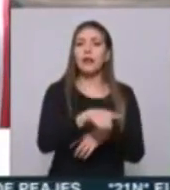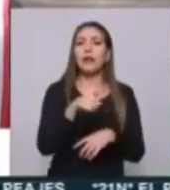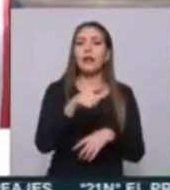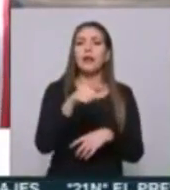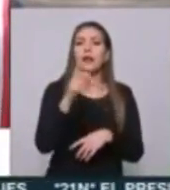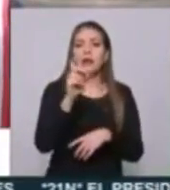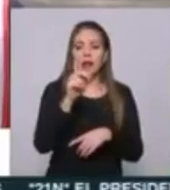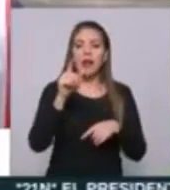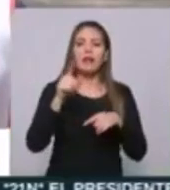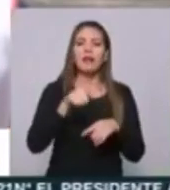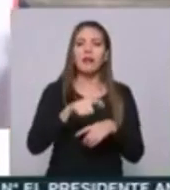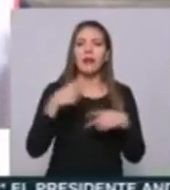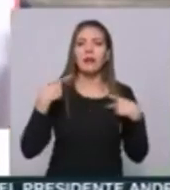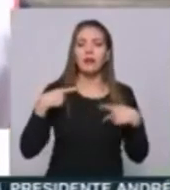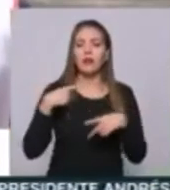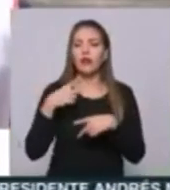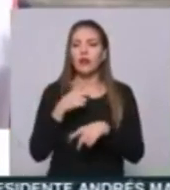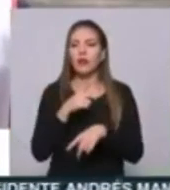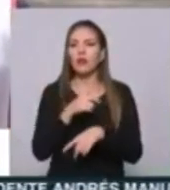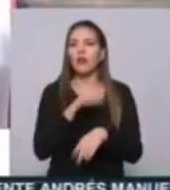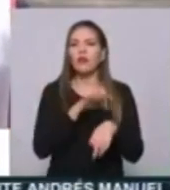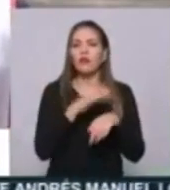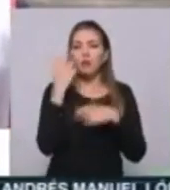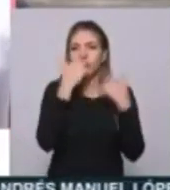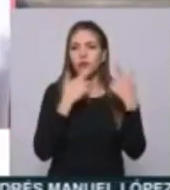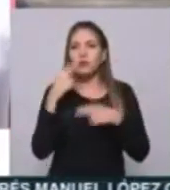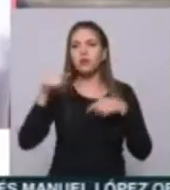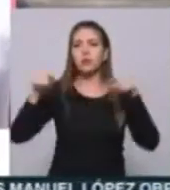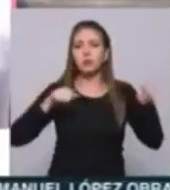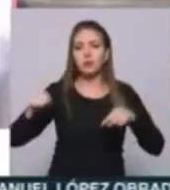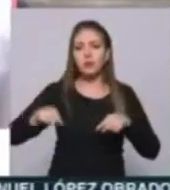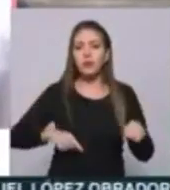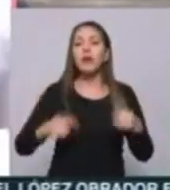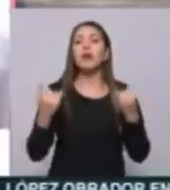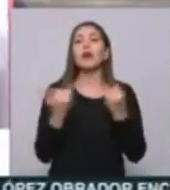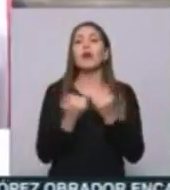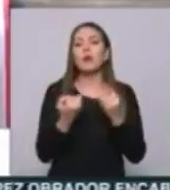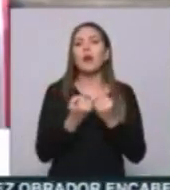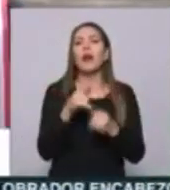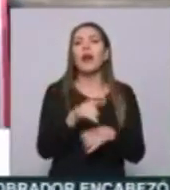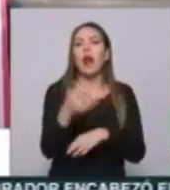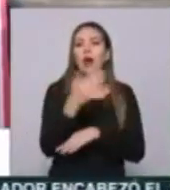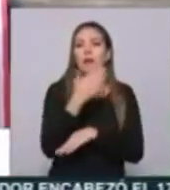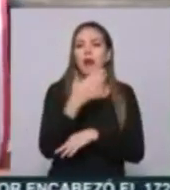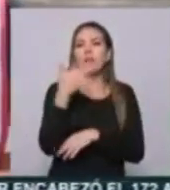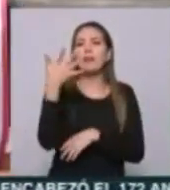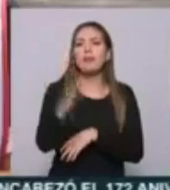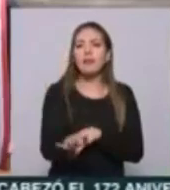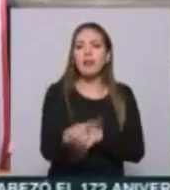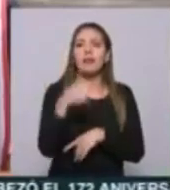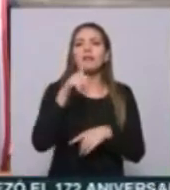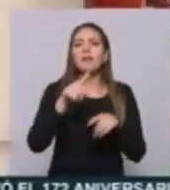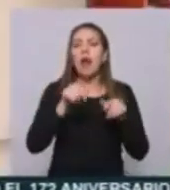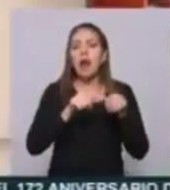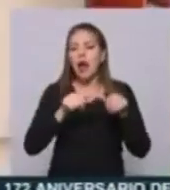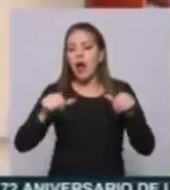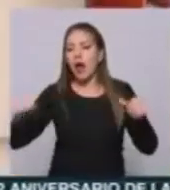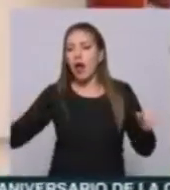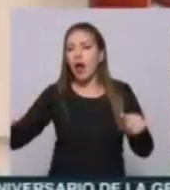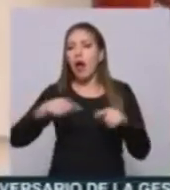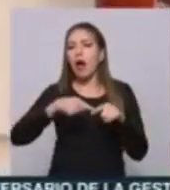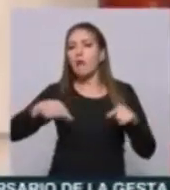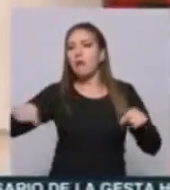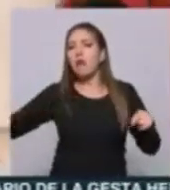ambulancias que van a estar presentes sobre la avenida Reforma para estar pendientes de cualquier emergencia que ocurra durante ese trayecto.